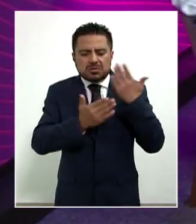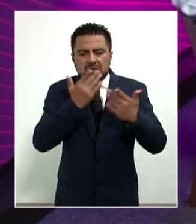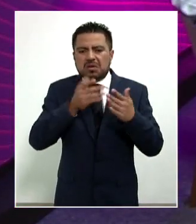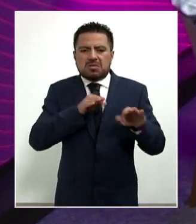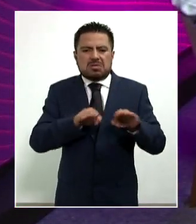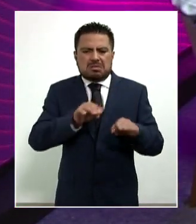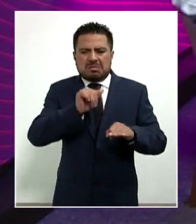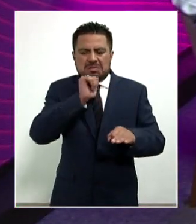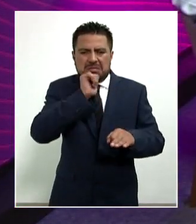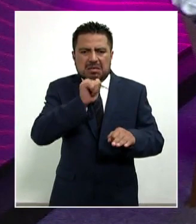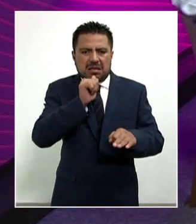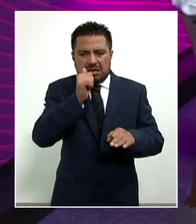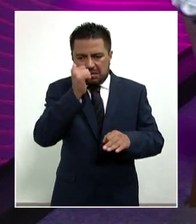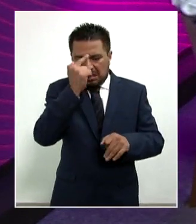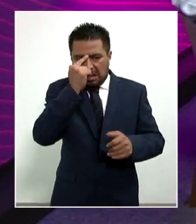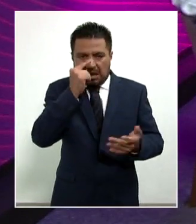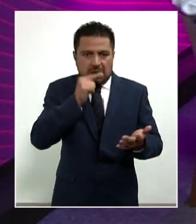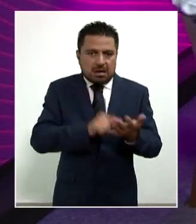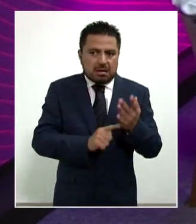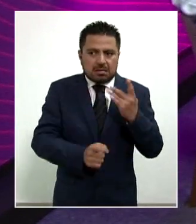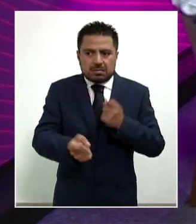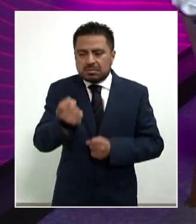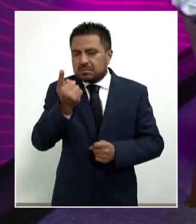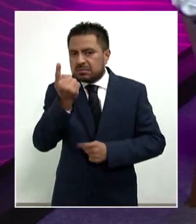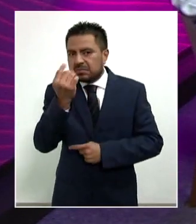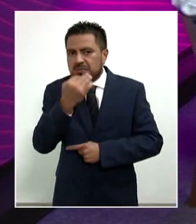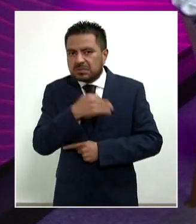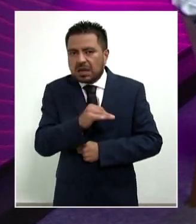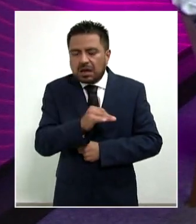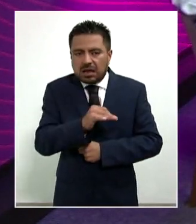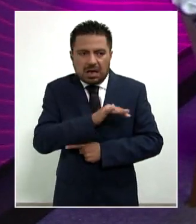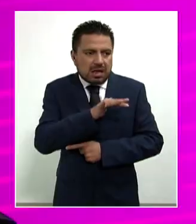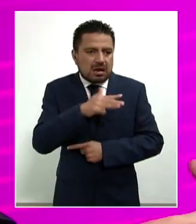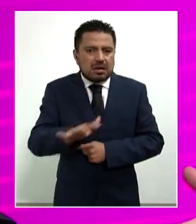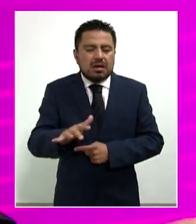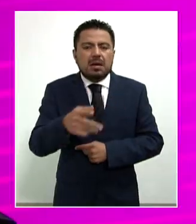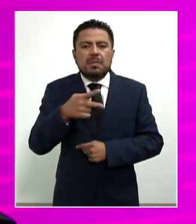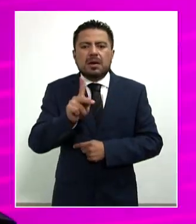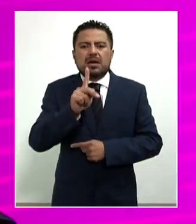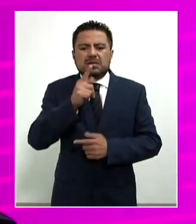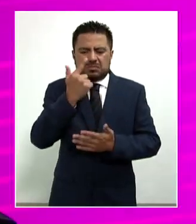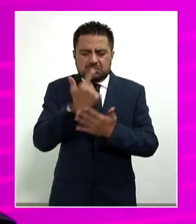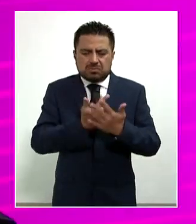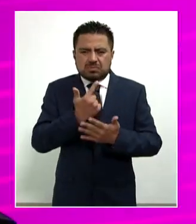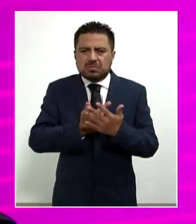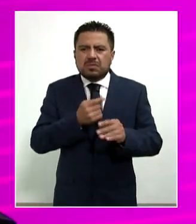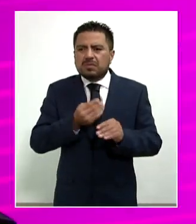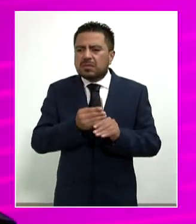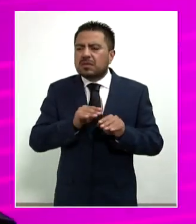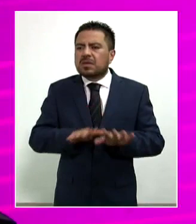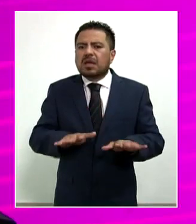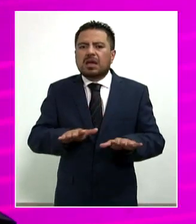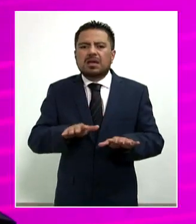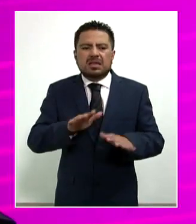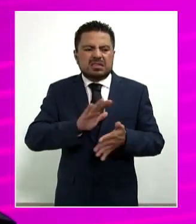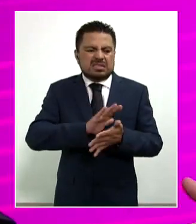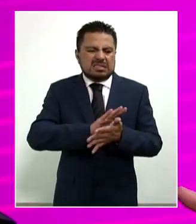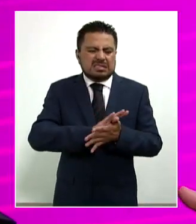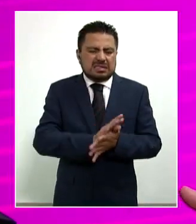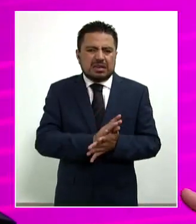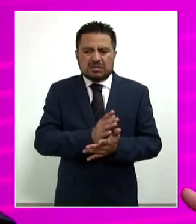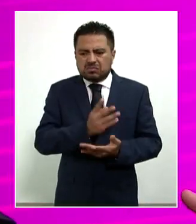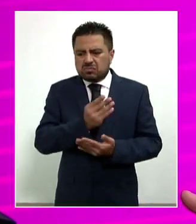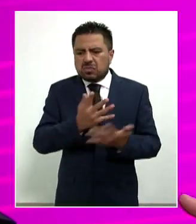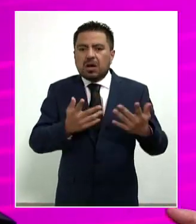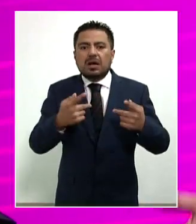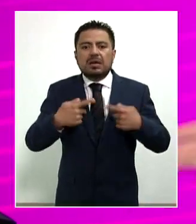trabajan según la creencia, digamos, generalizada, pero según la encuesta nacional sobre discriminación, muchas